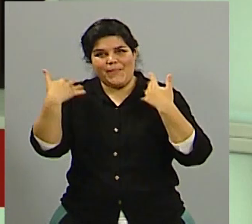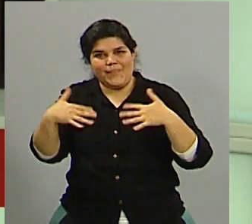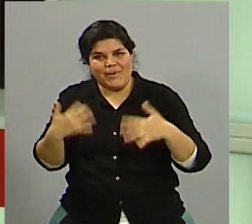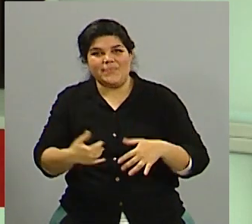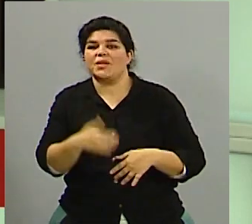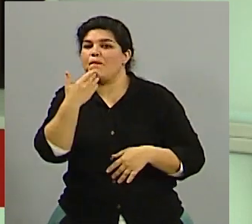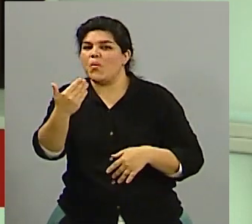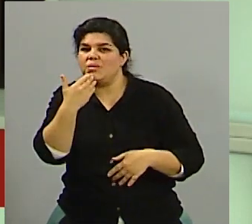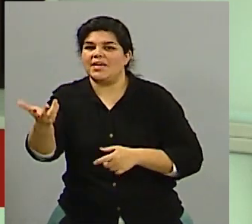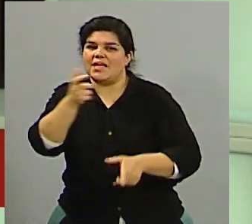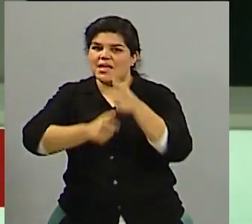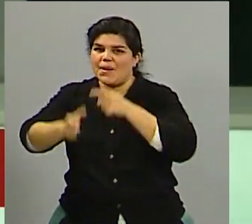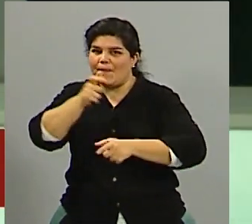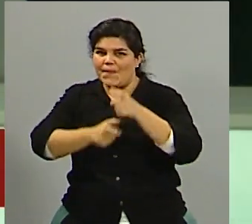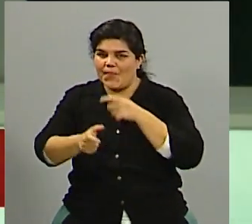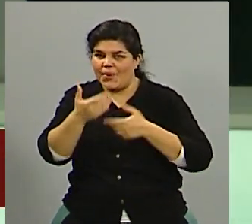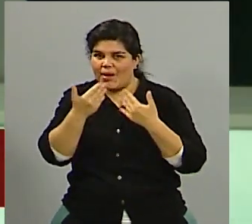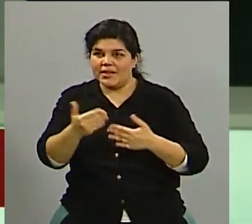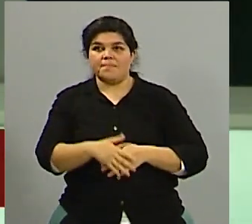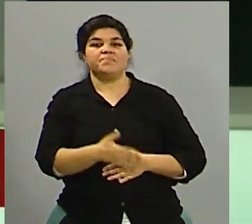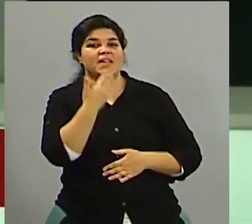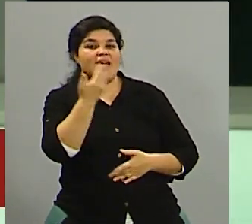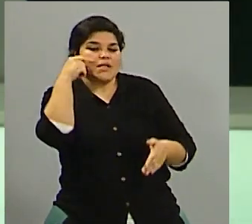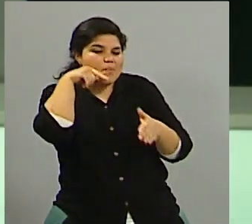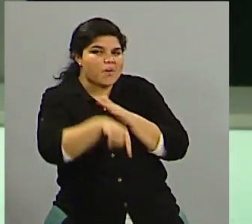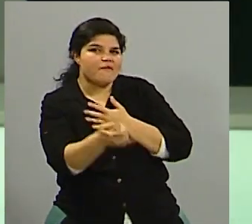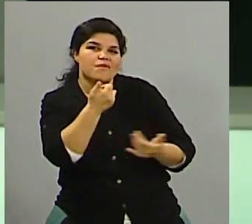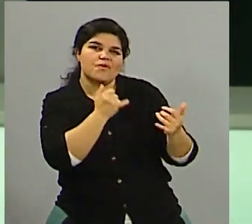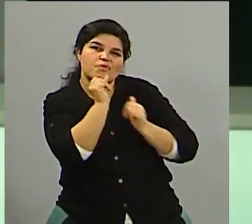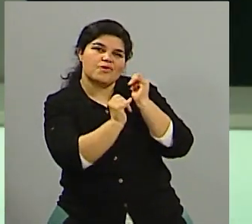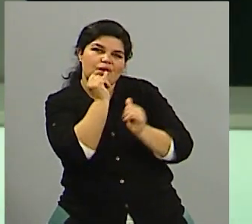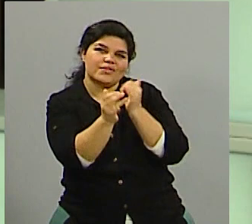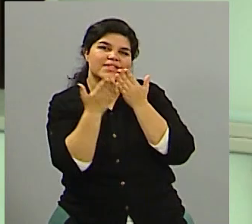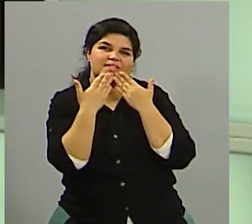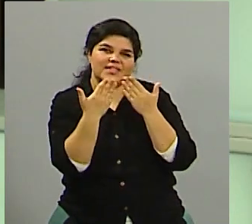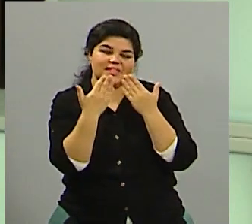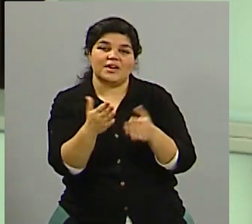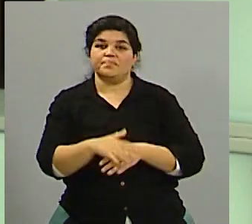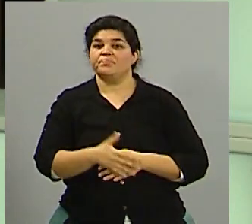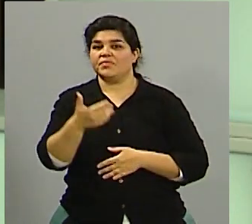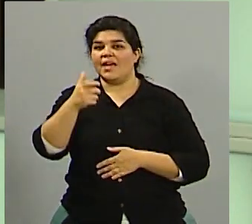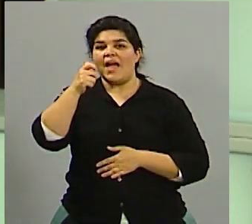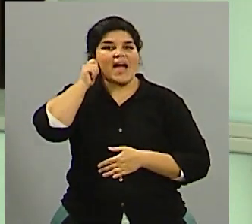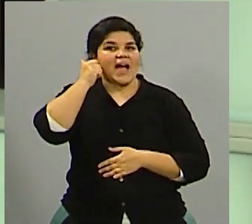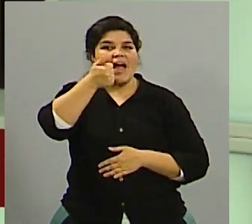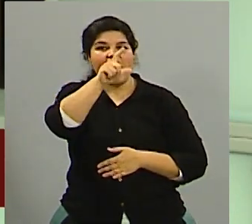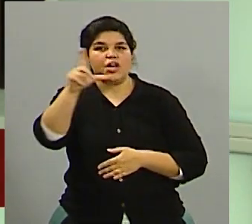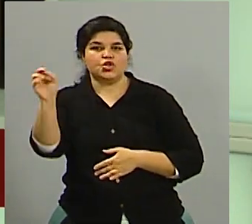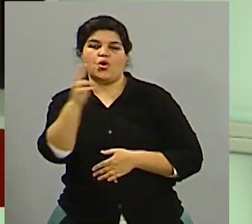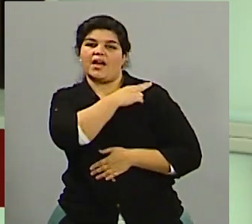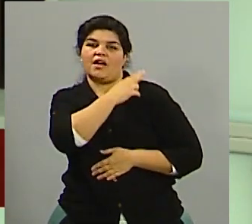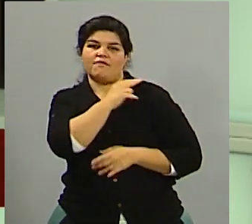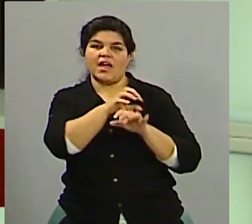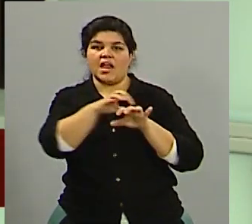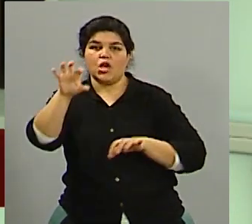lo que nos has aportado en esta entrevista. Muchas gracias por dejarme profundizar también y a disposición cuando quiera. Bueno, muchísimas gracias. Carlos Gallo, el jefe regional